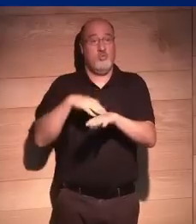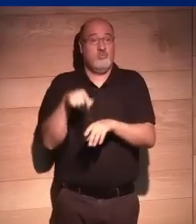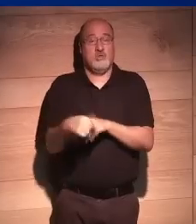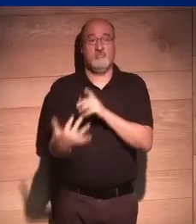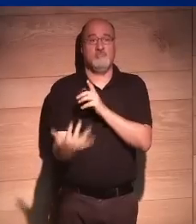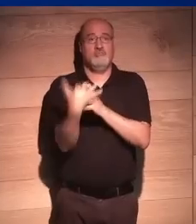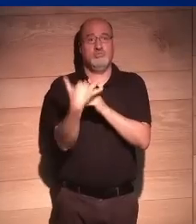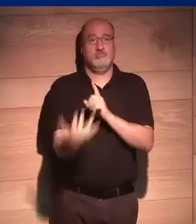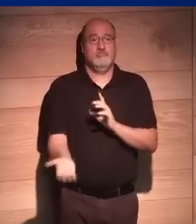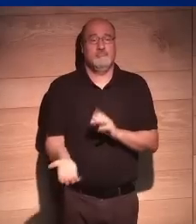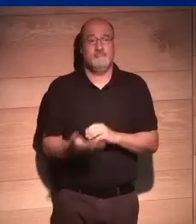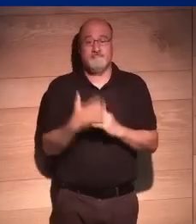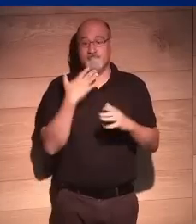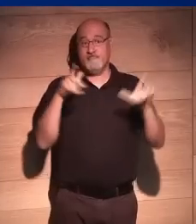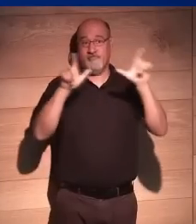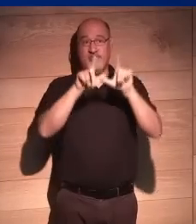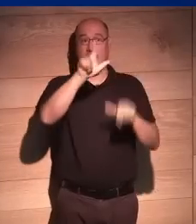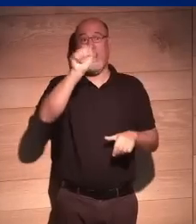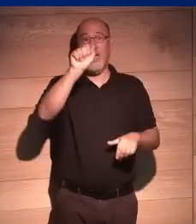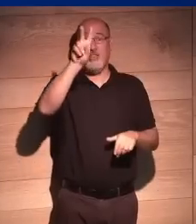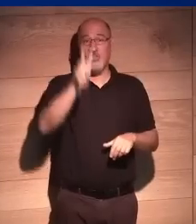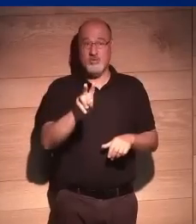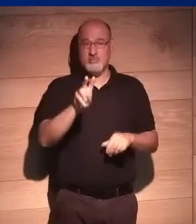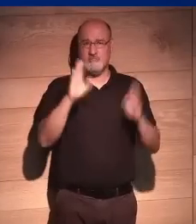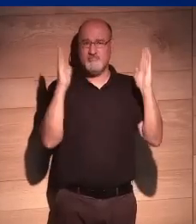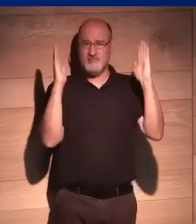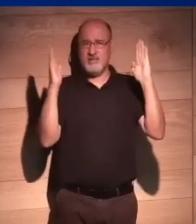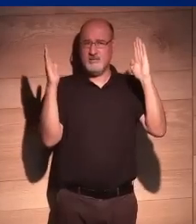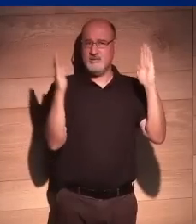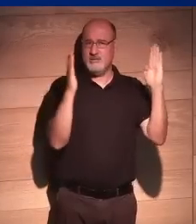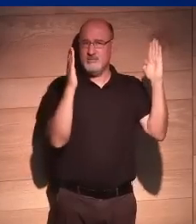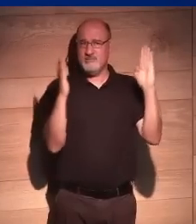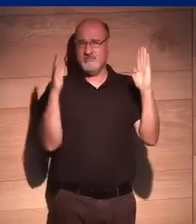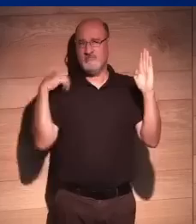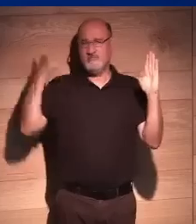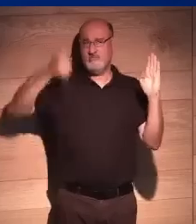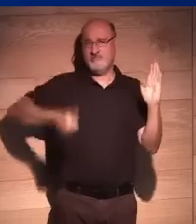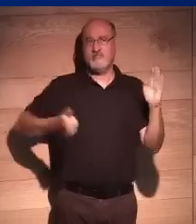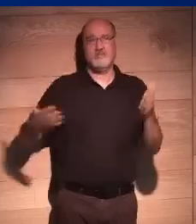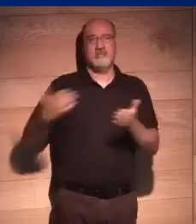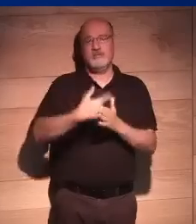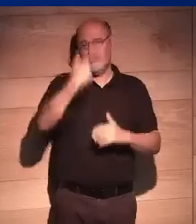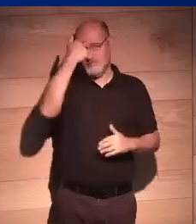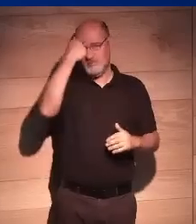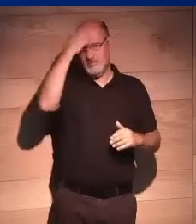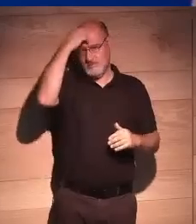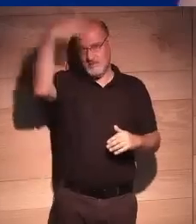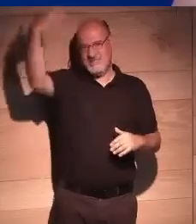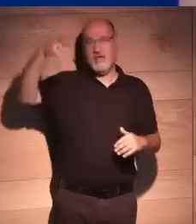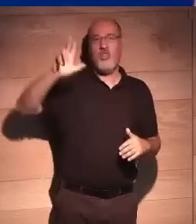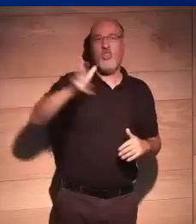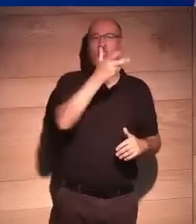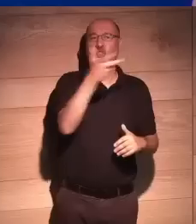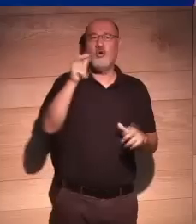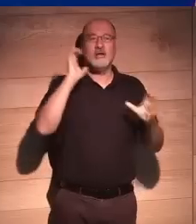en una cadena como la 2, que durante mucho tiempo ha sido, pues todos tenemos en el imaginario la de los